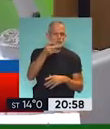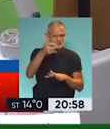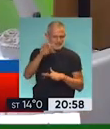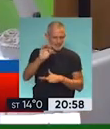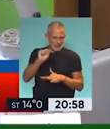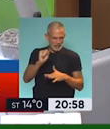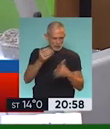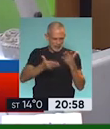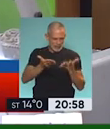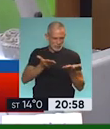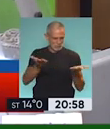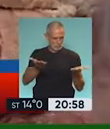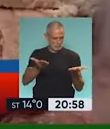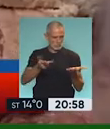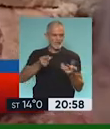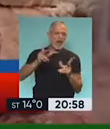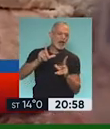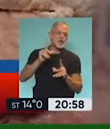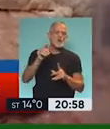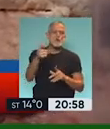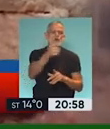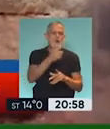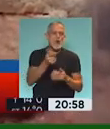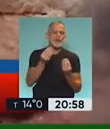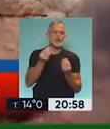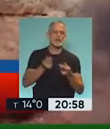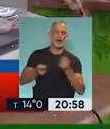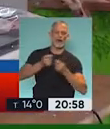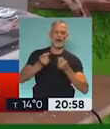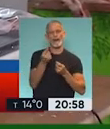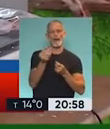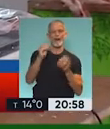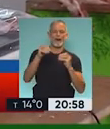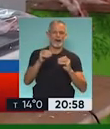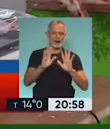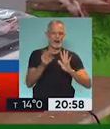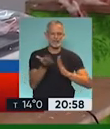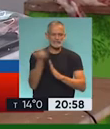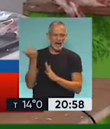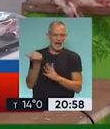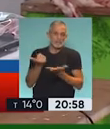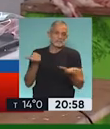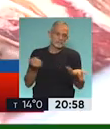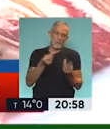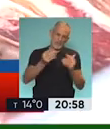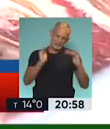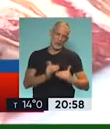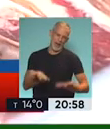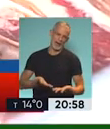la disposición para esta entrevista. Por ahí, si querés, recién me comentaba fuera de